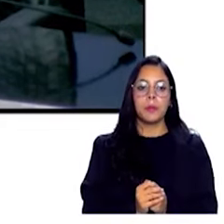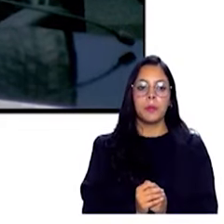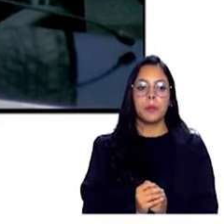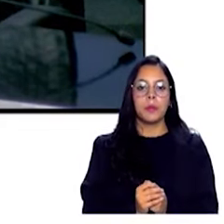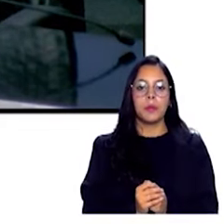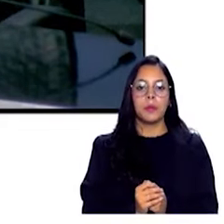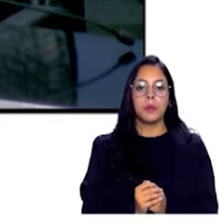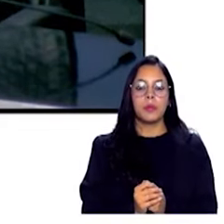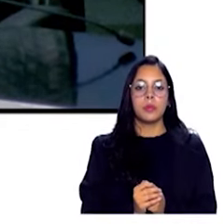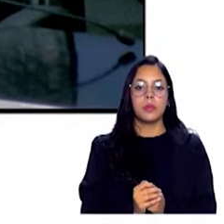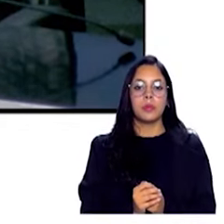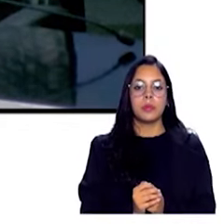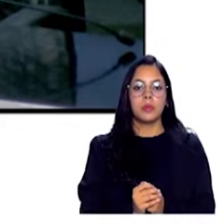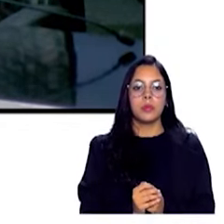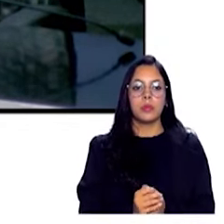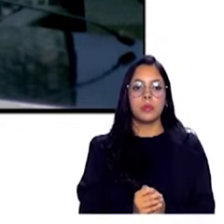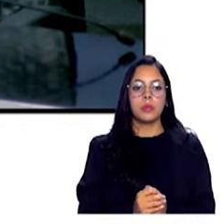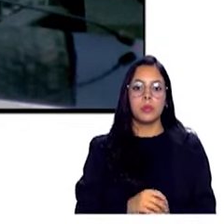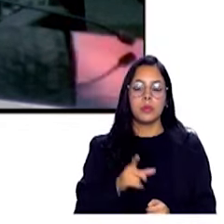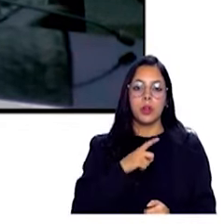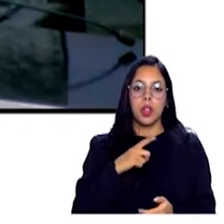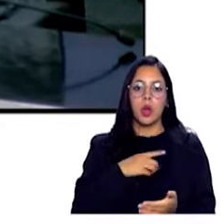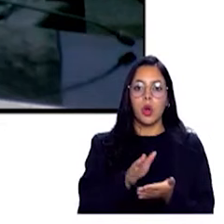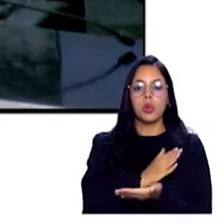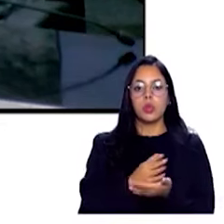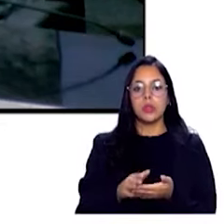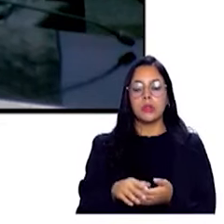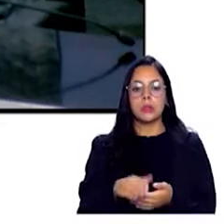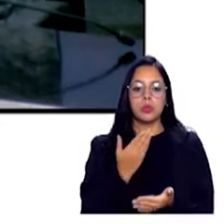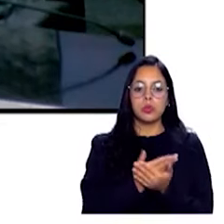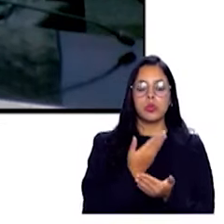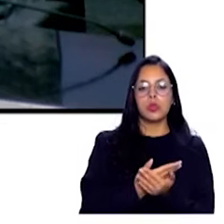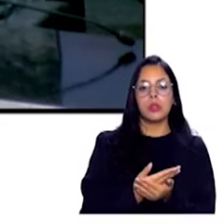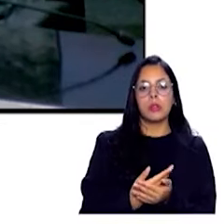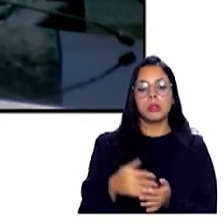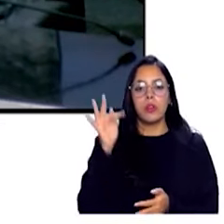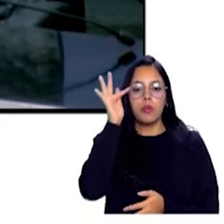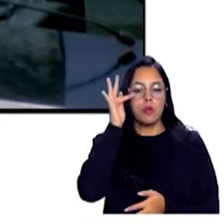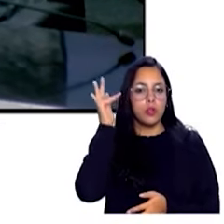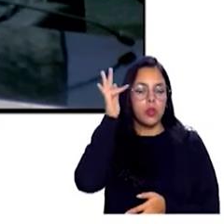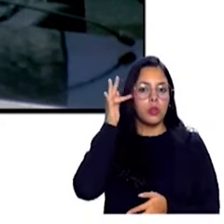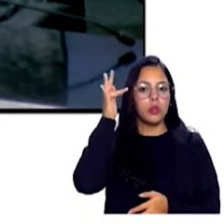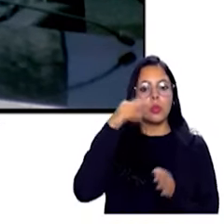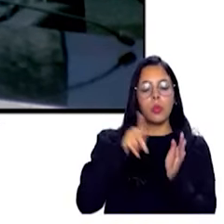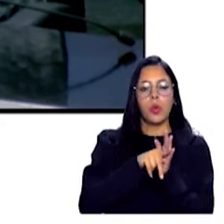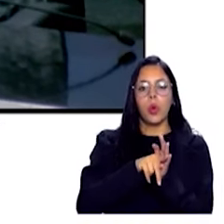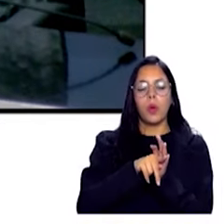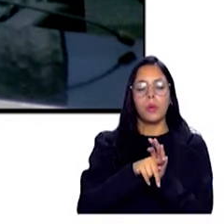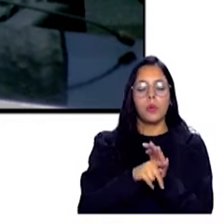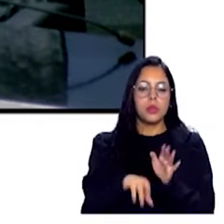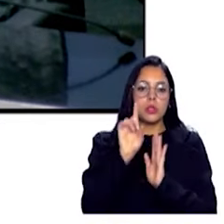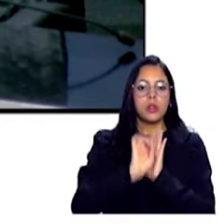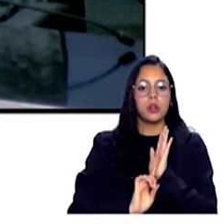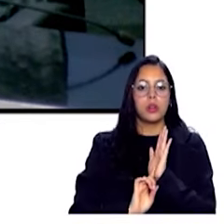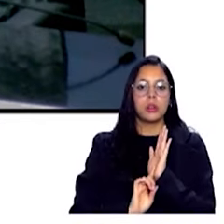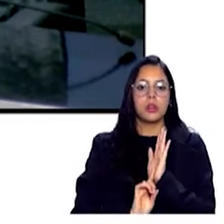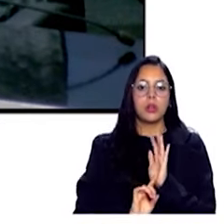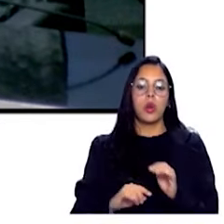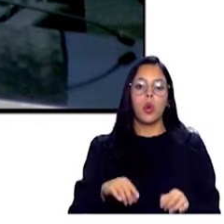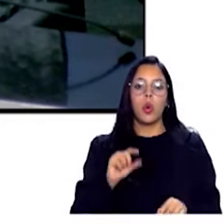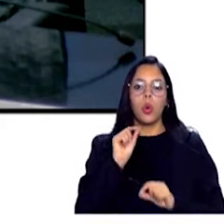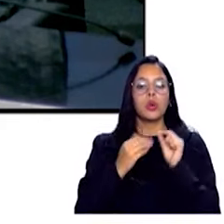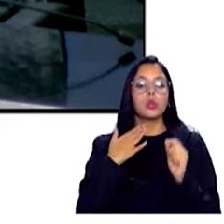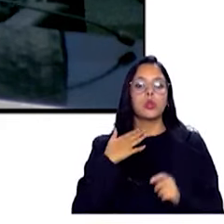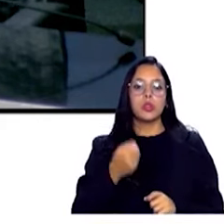estudantes filosof del derecho que el derecho es lo que los juces dicen que la le